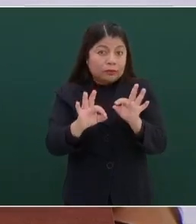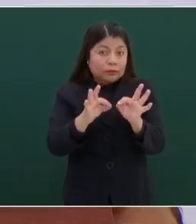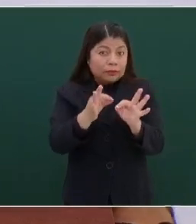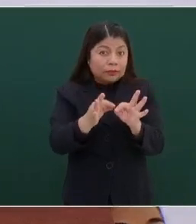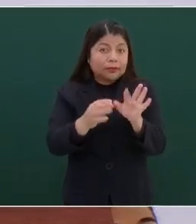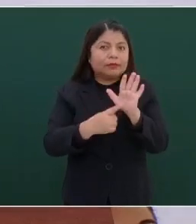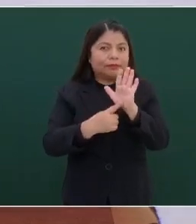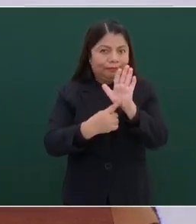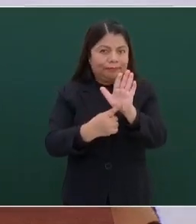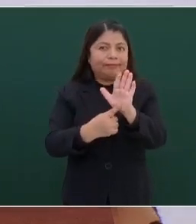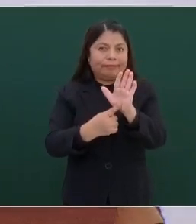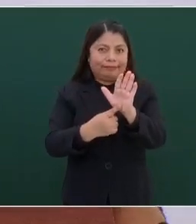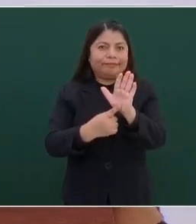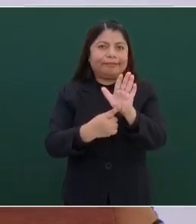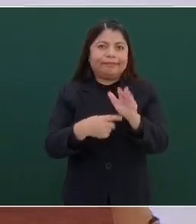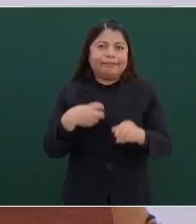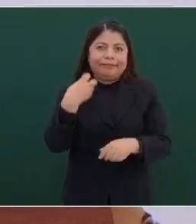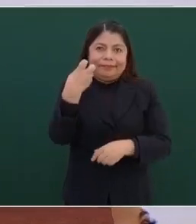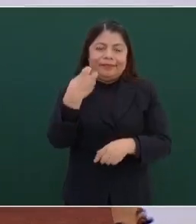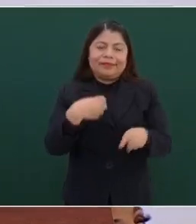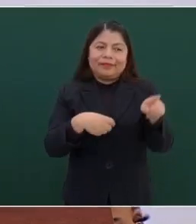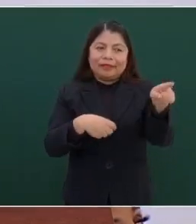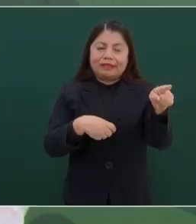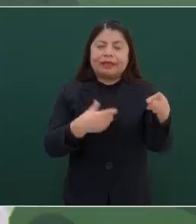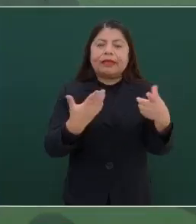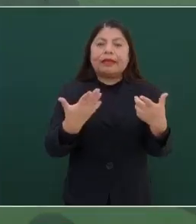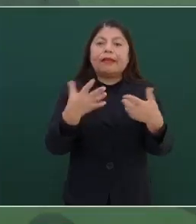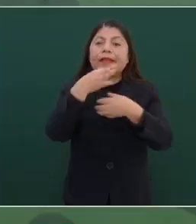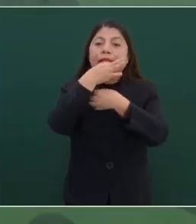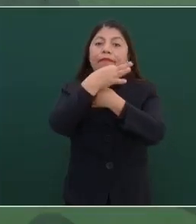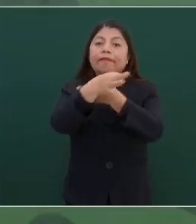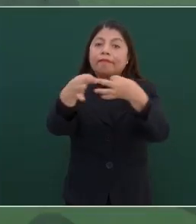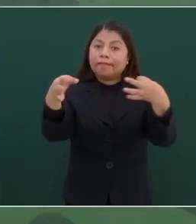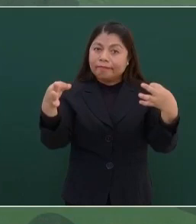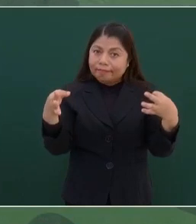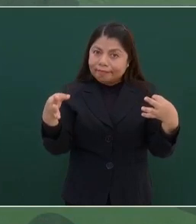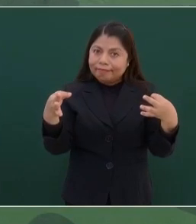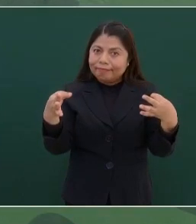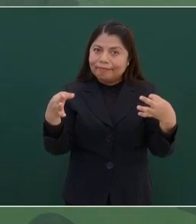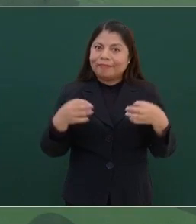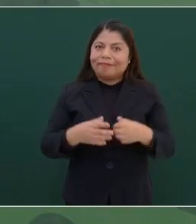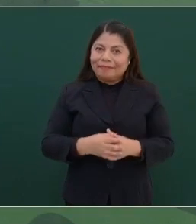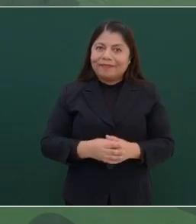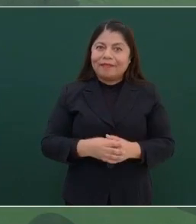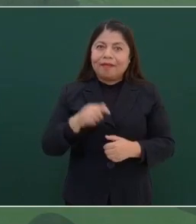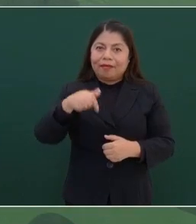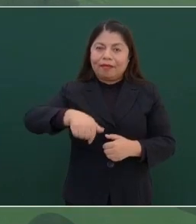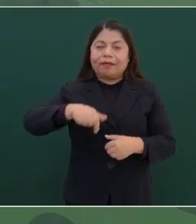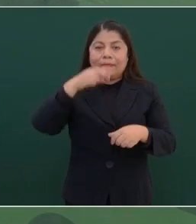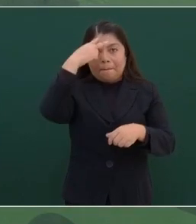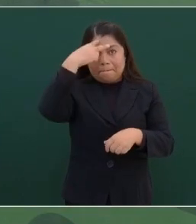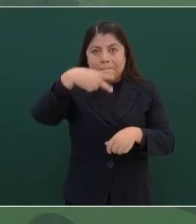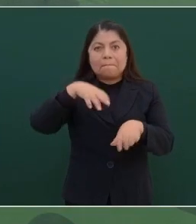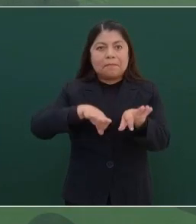que informó para decir que ellos no tienen duda de lo que estamos